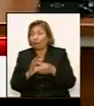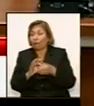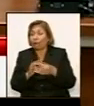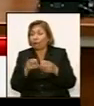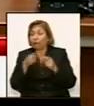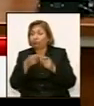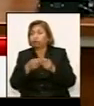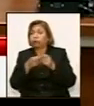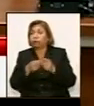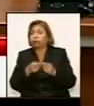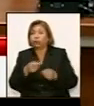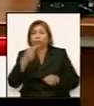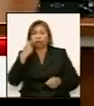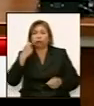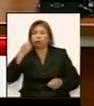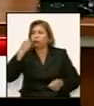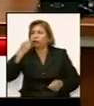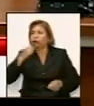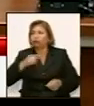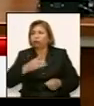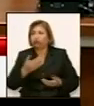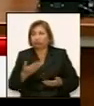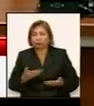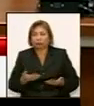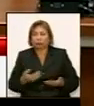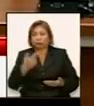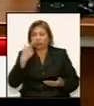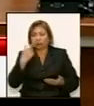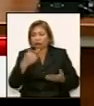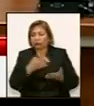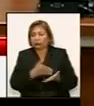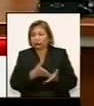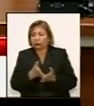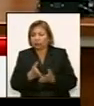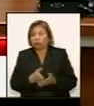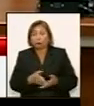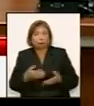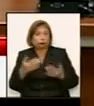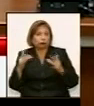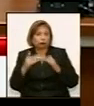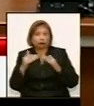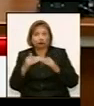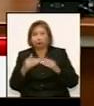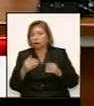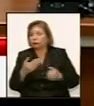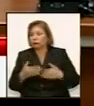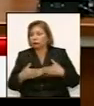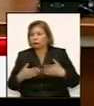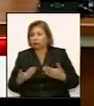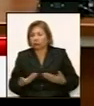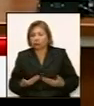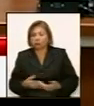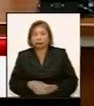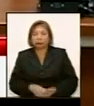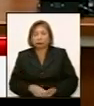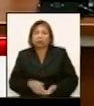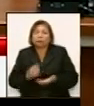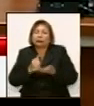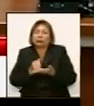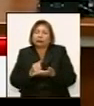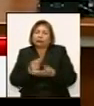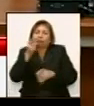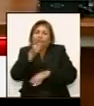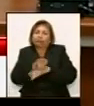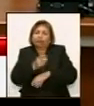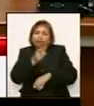ataques machistas y violentos contra mujeres en línea, ¿no? Es muy común entrar y encontrar un post de ayúdenme a